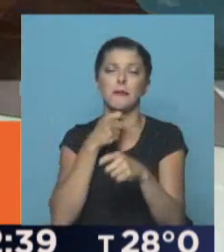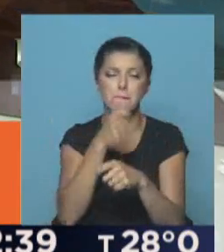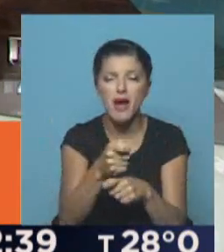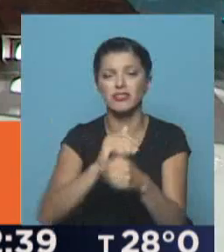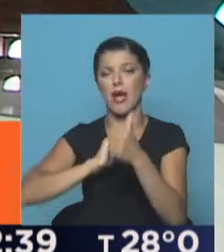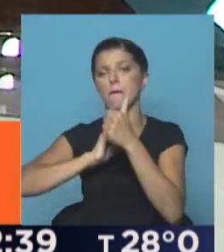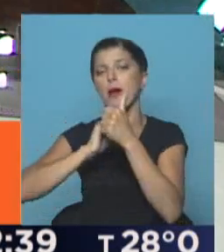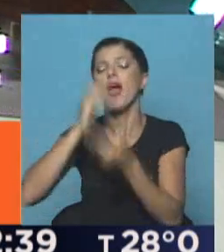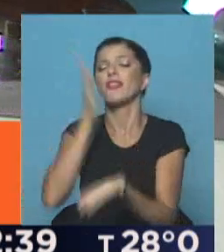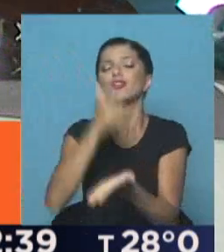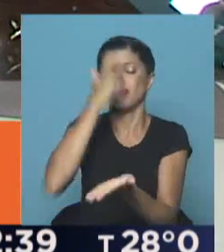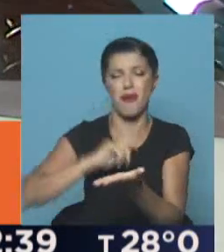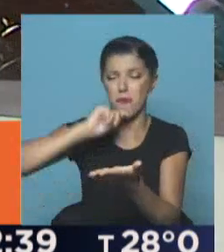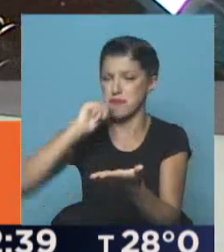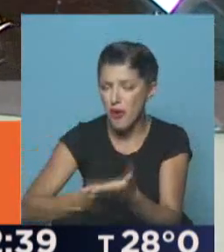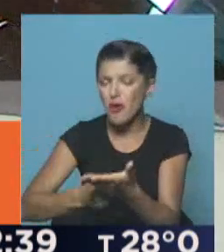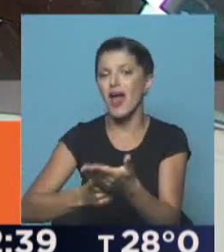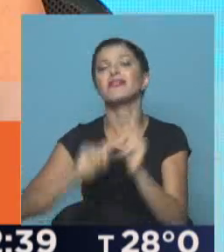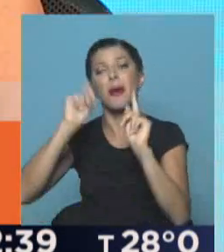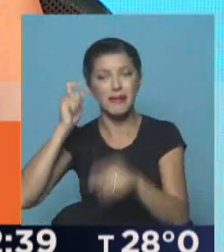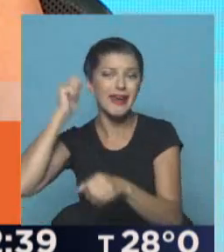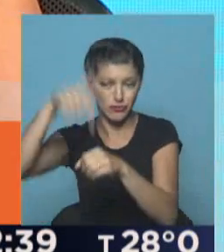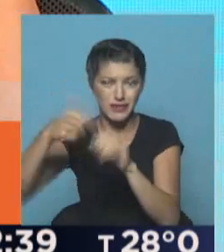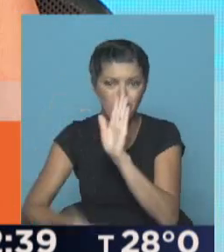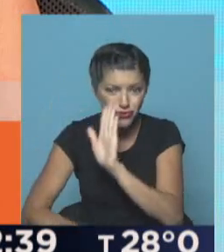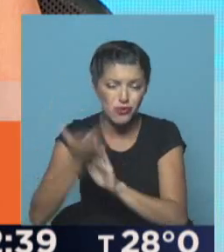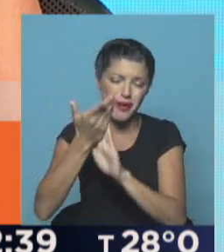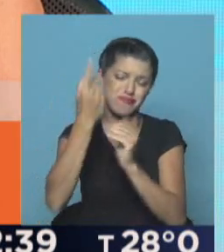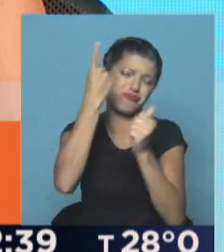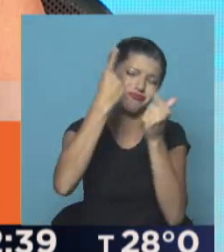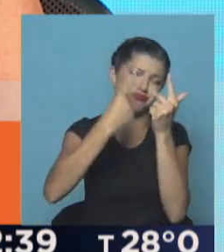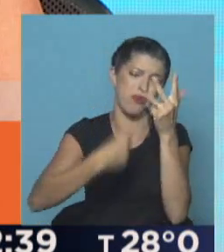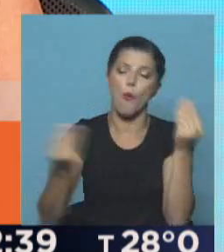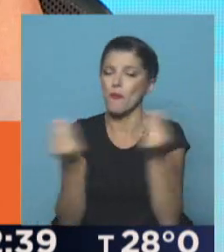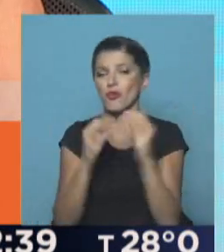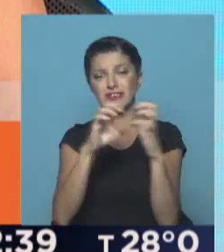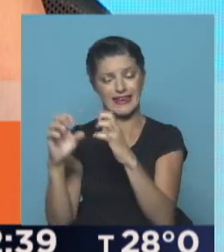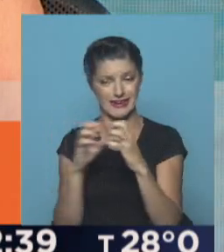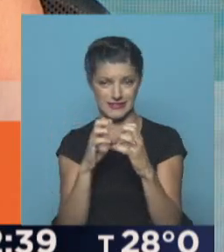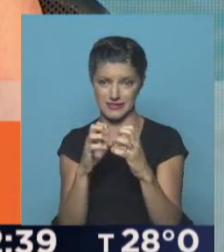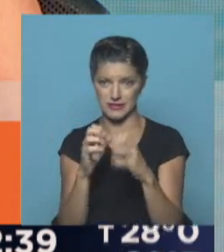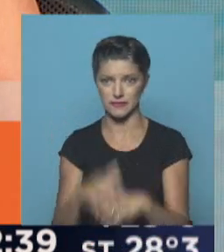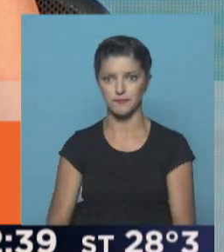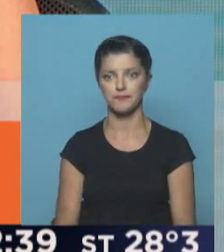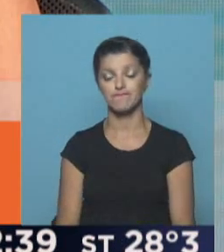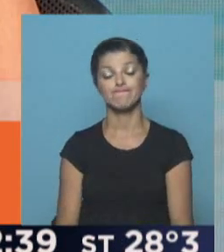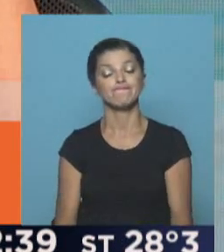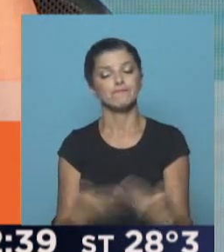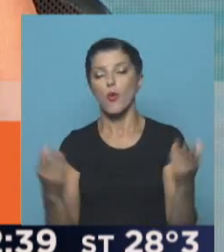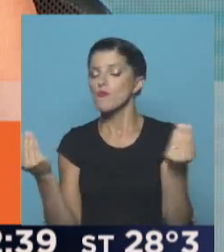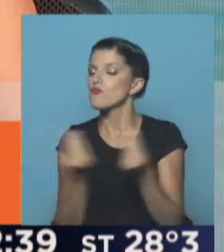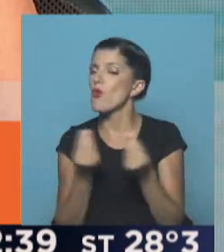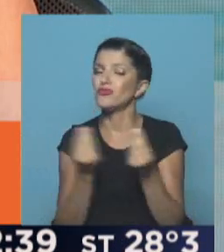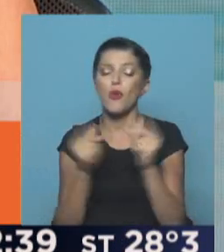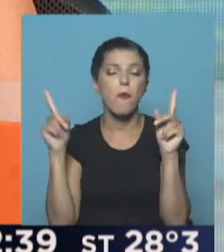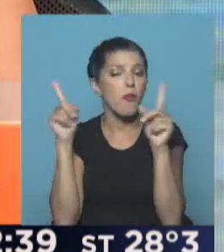humanos. Está el aumento de las gasolinas, que también ha generado una oleada de protestas nacionales. Entonces son muchos problemas que